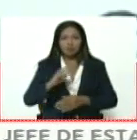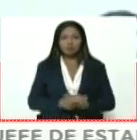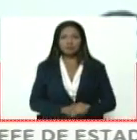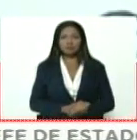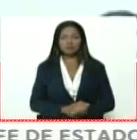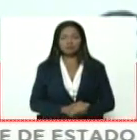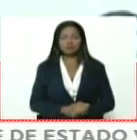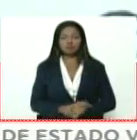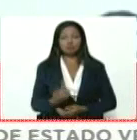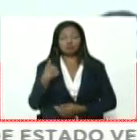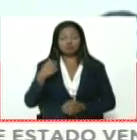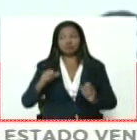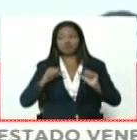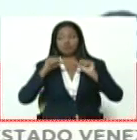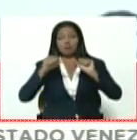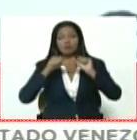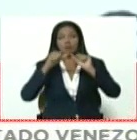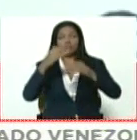Estamos avanzando